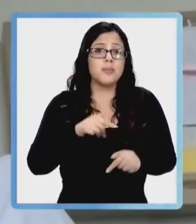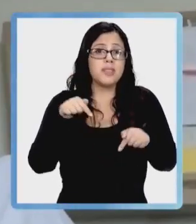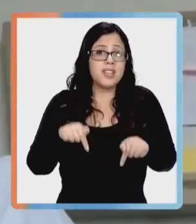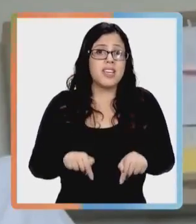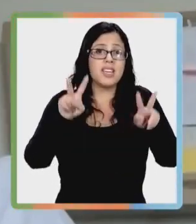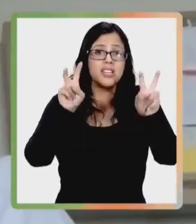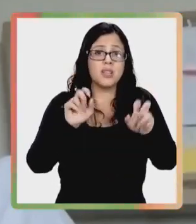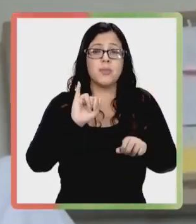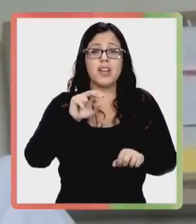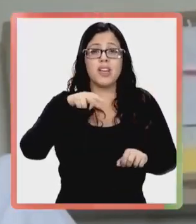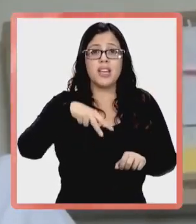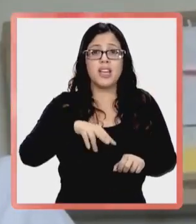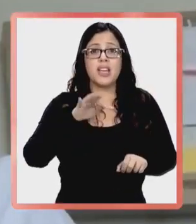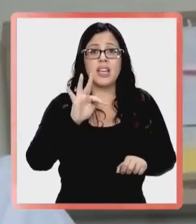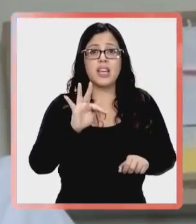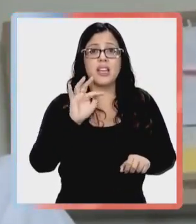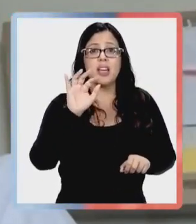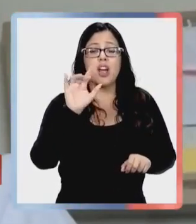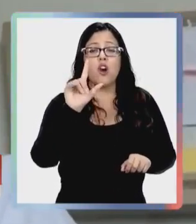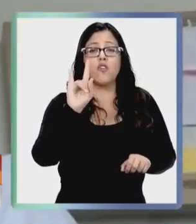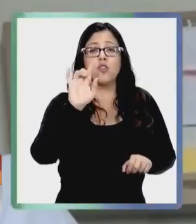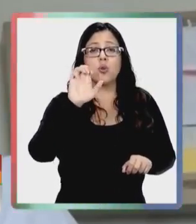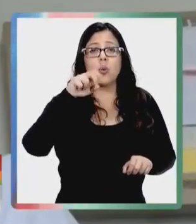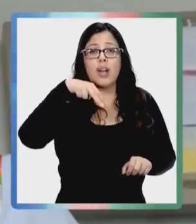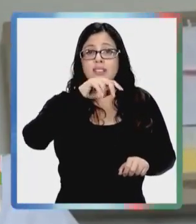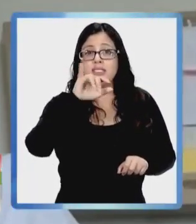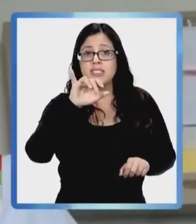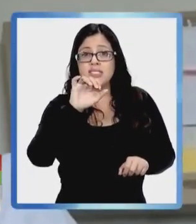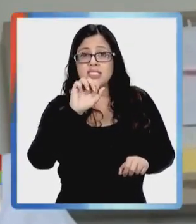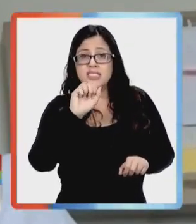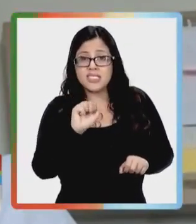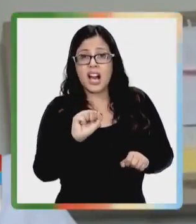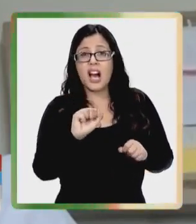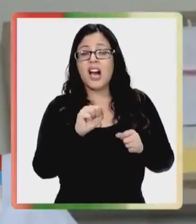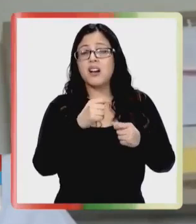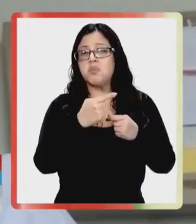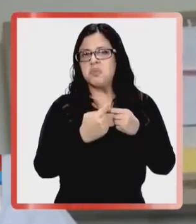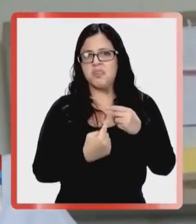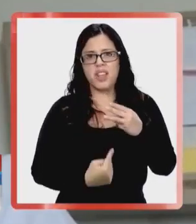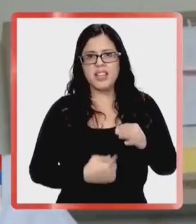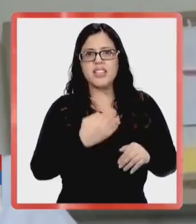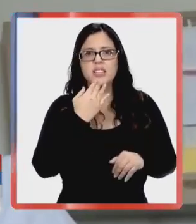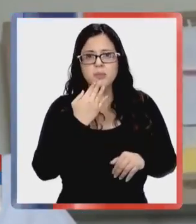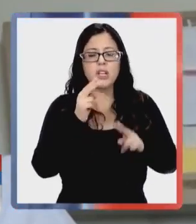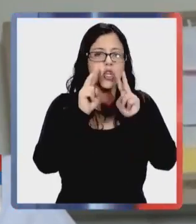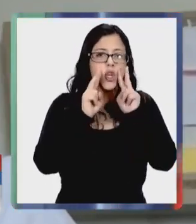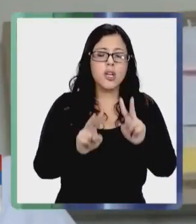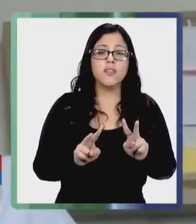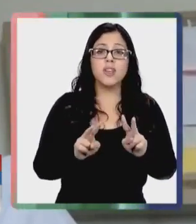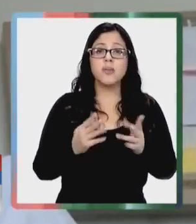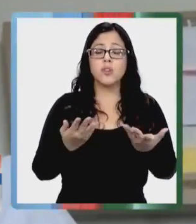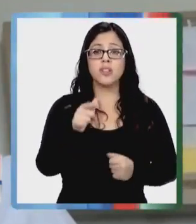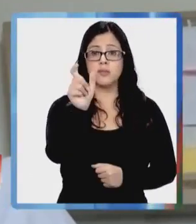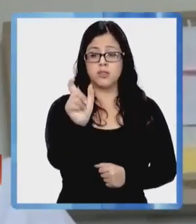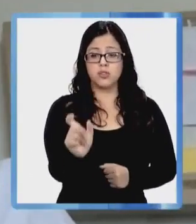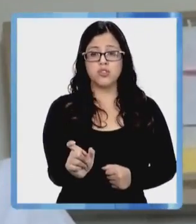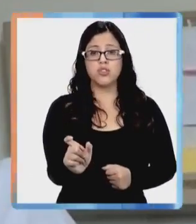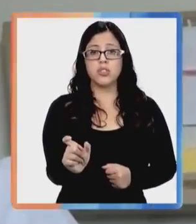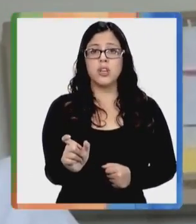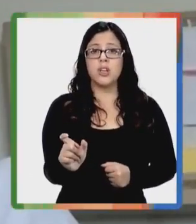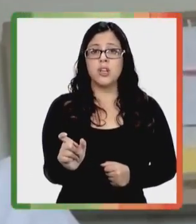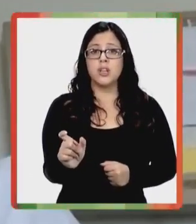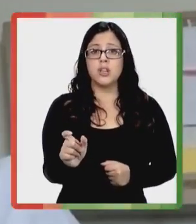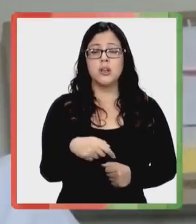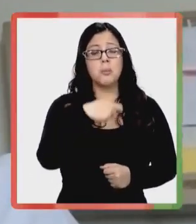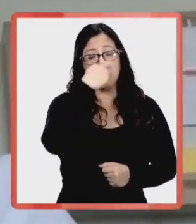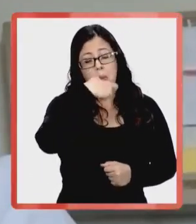la confluencia de varios virus que nos están atacando. Lo que vemos habitualmente es que el paciente